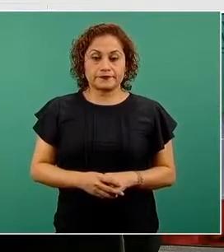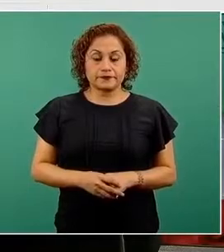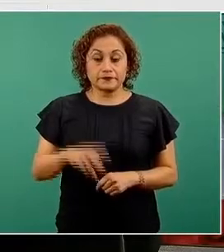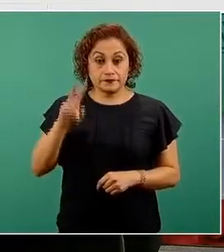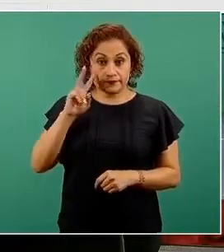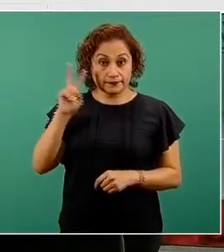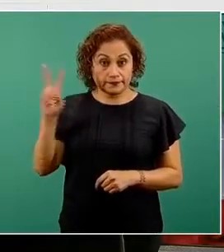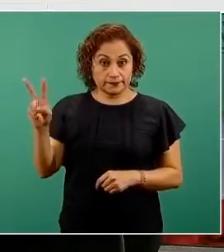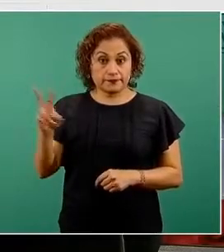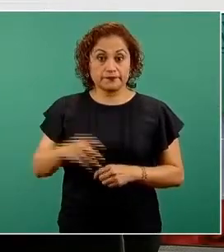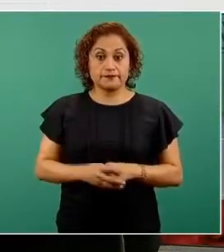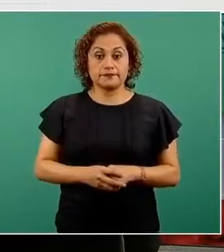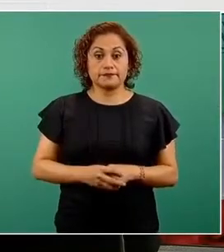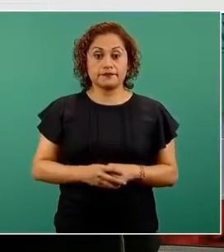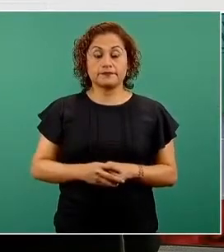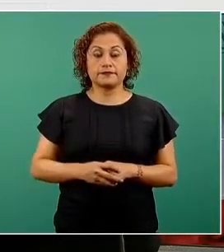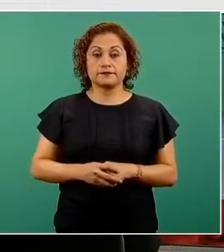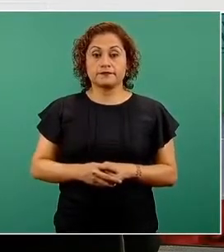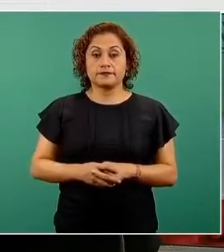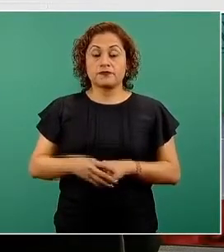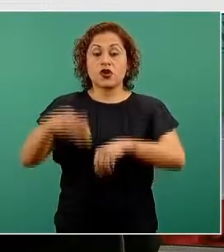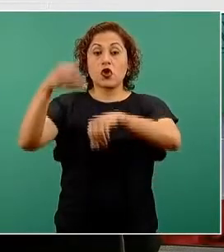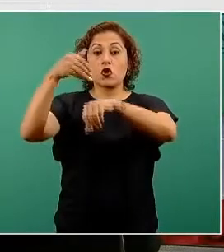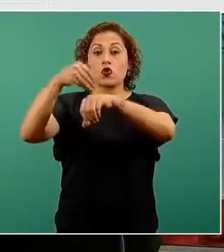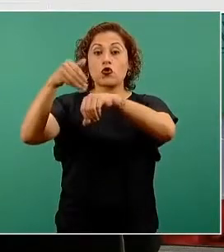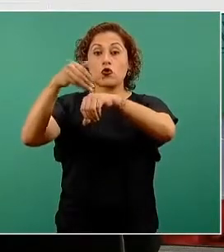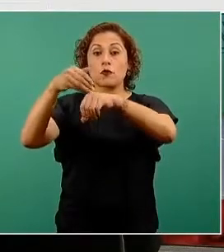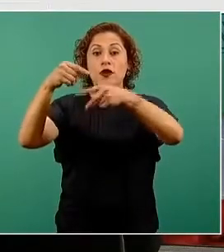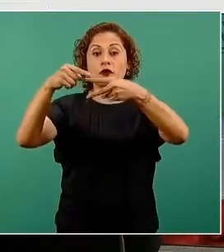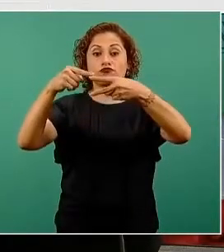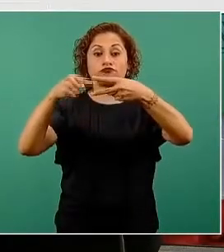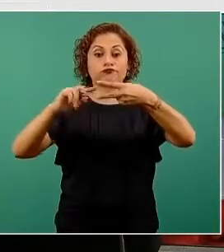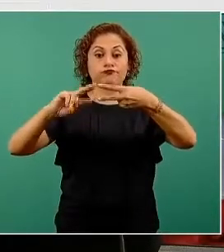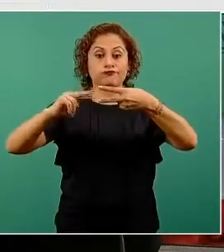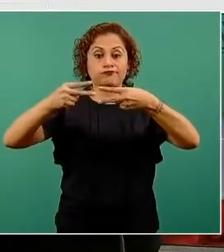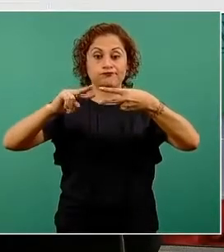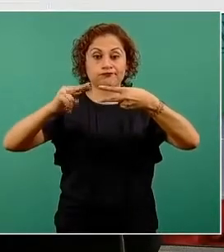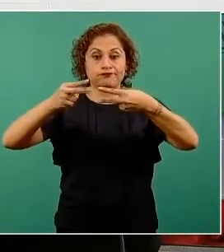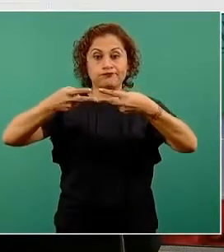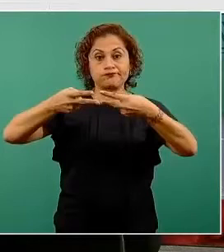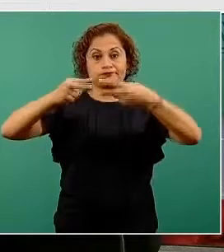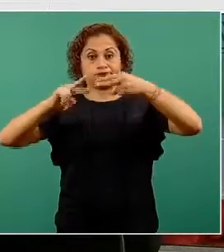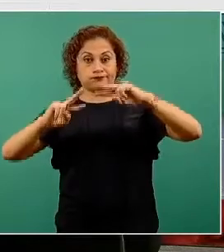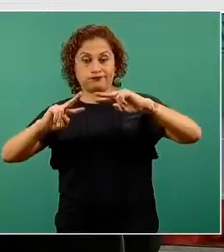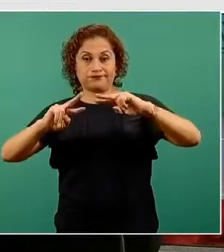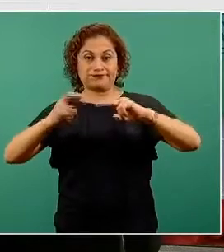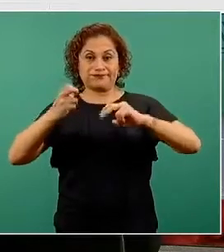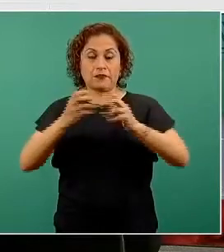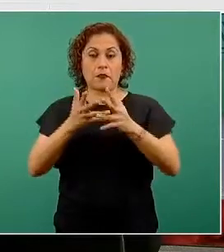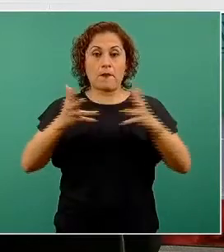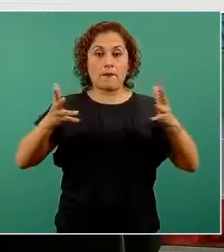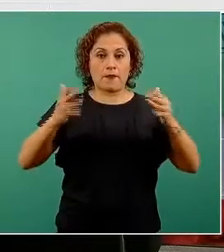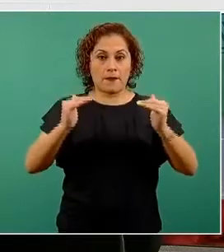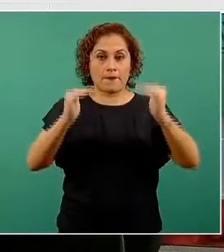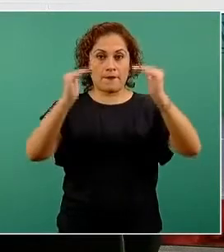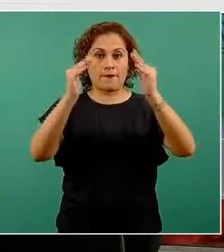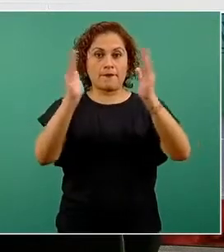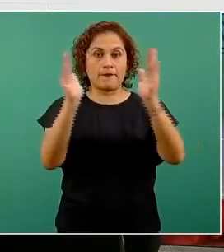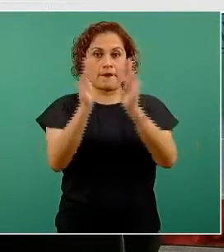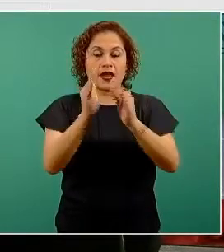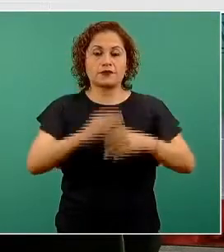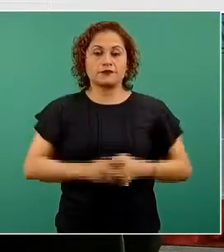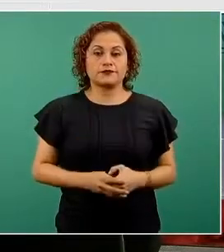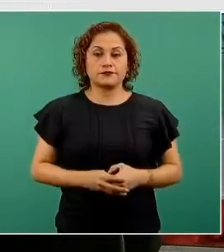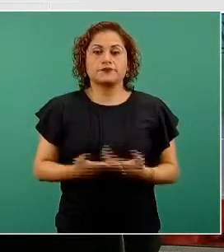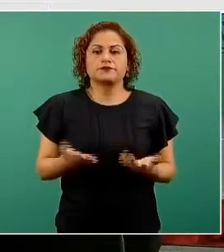Noten aquí, ya hubo una transición. Ahora ya el número más grande está acá y el número pequeño está acá. ¿Cuál es la razón?